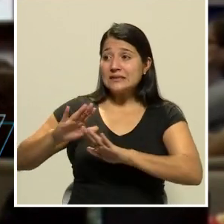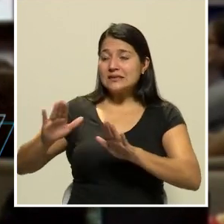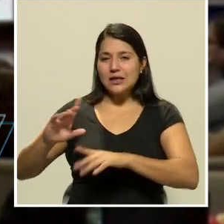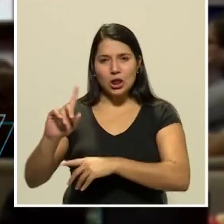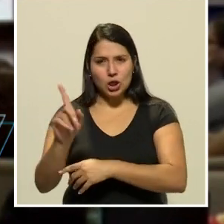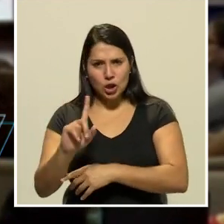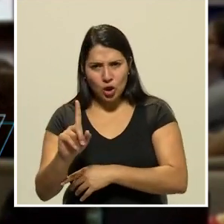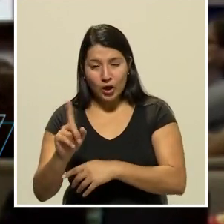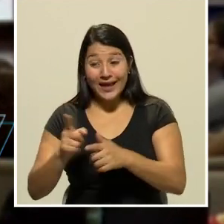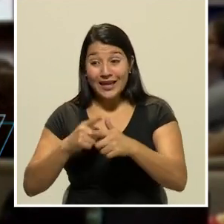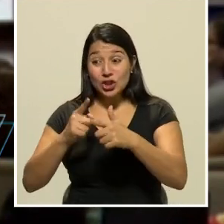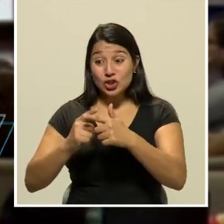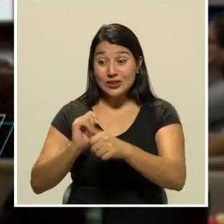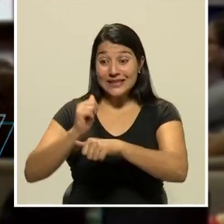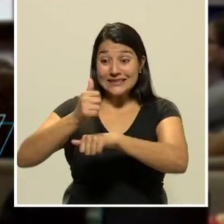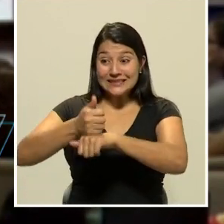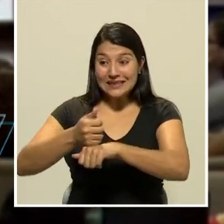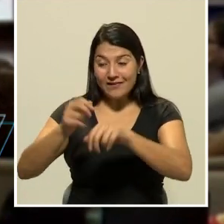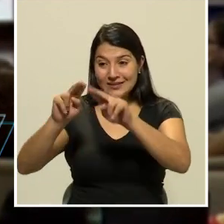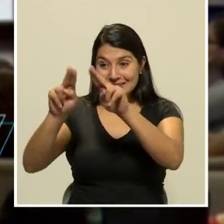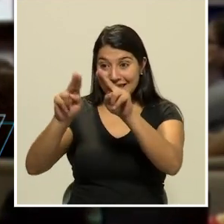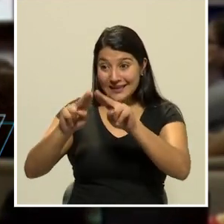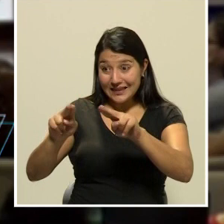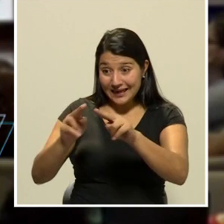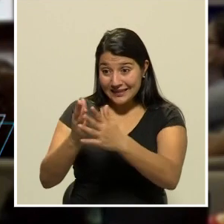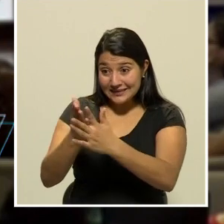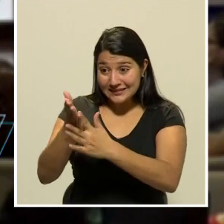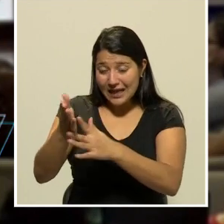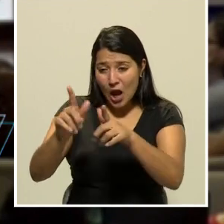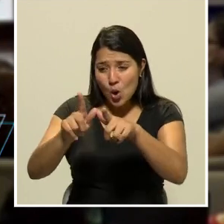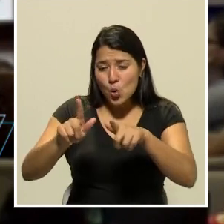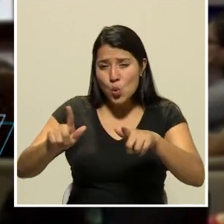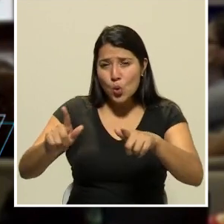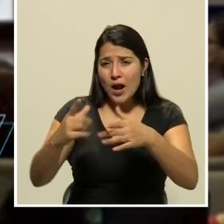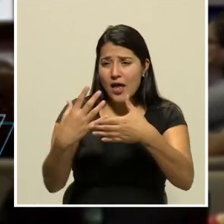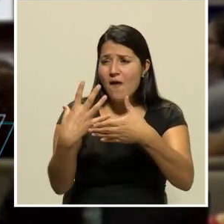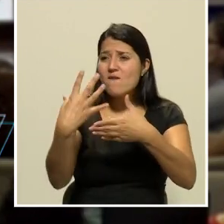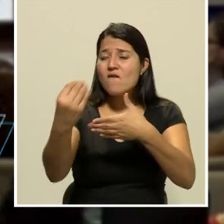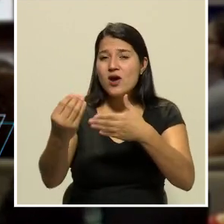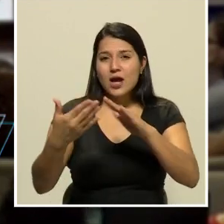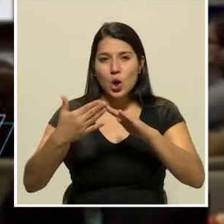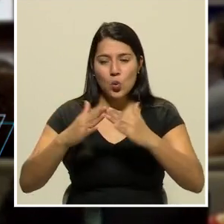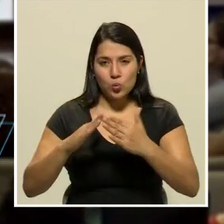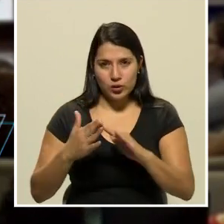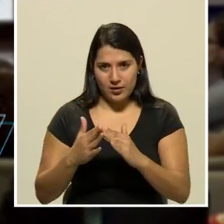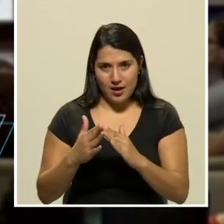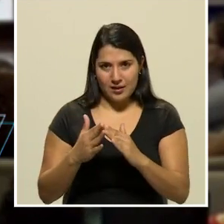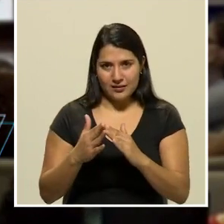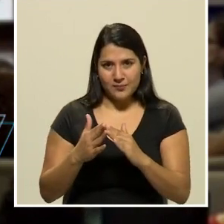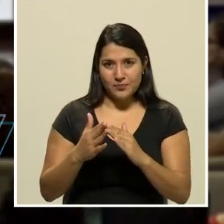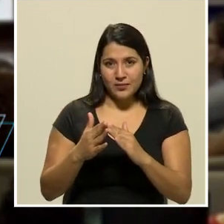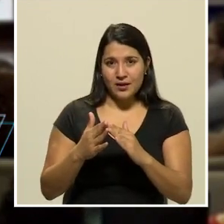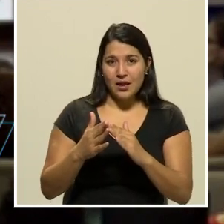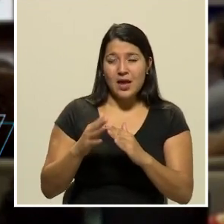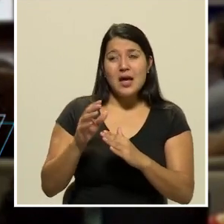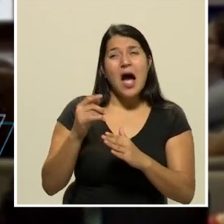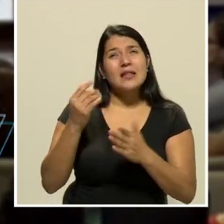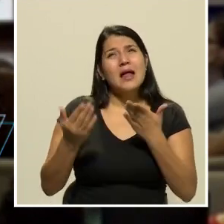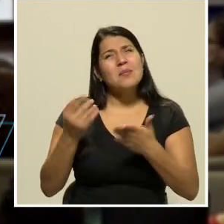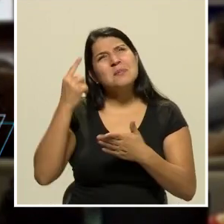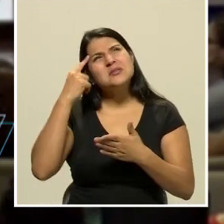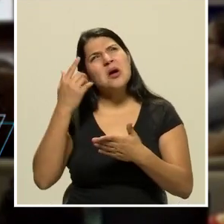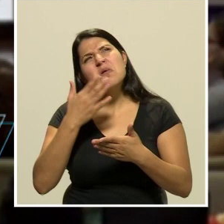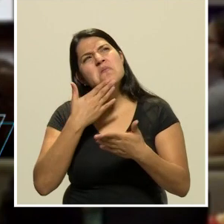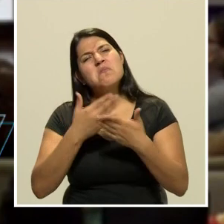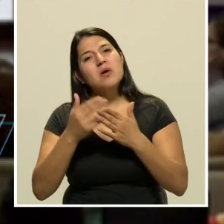conectividad a zonas a una comunidad muy pequeñita, en una zona muy rural, muy disperso, pues a lo mejor no es un buen negocio, ¿verdad?